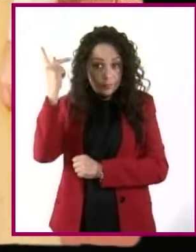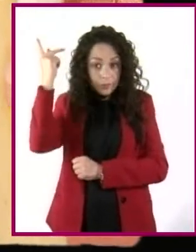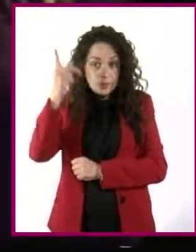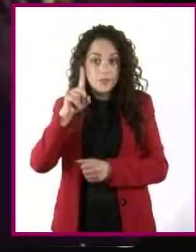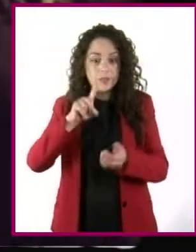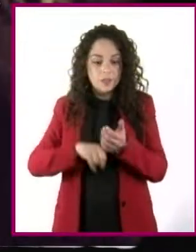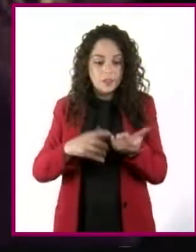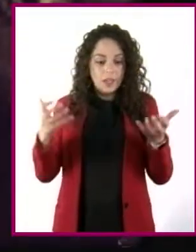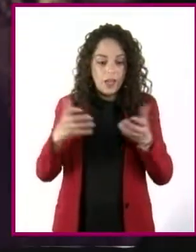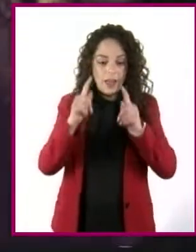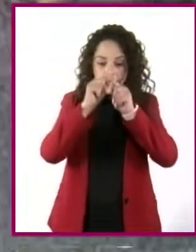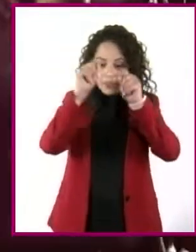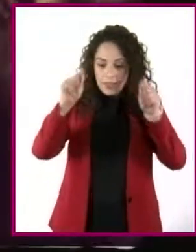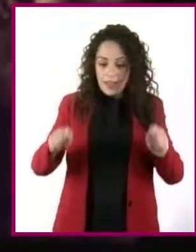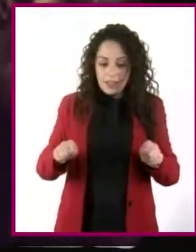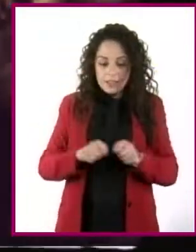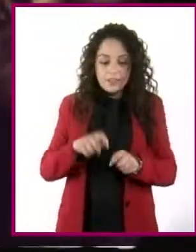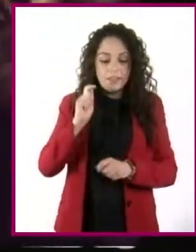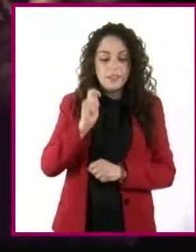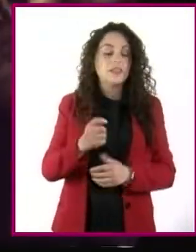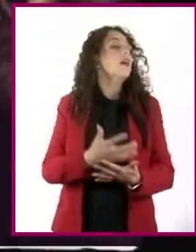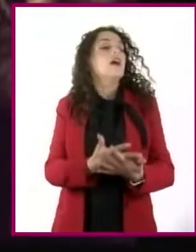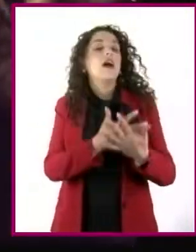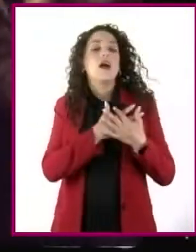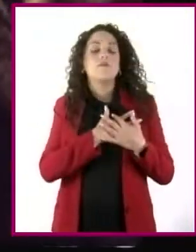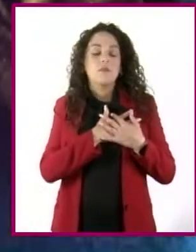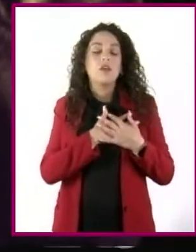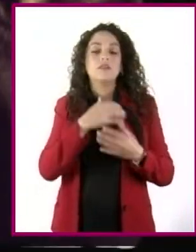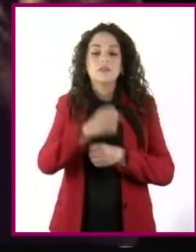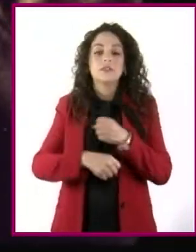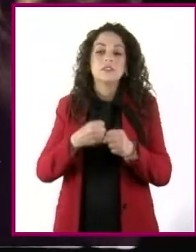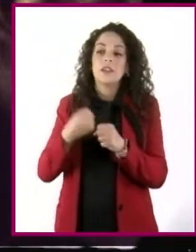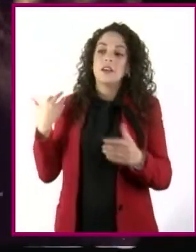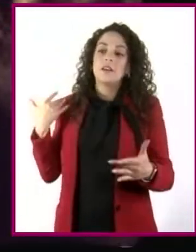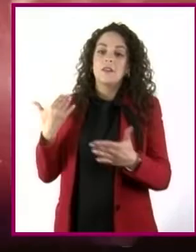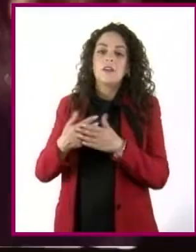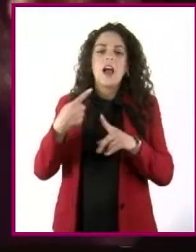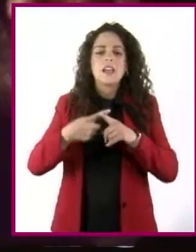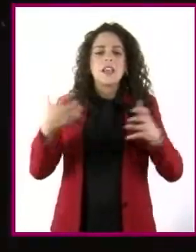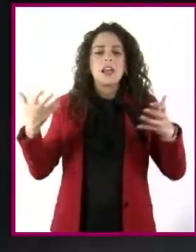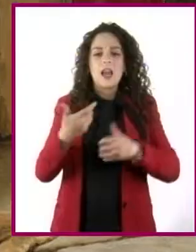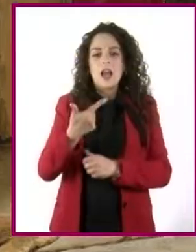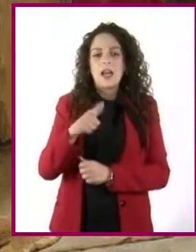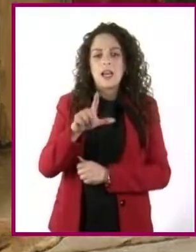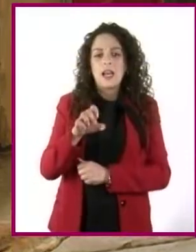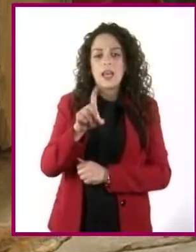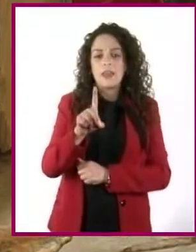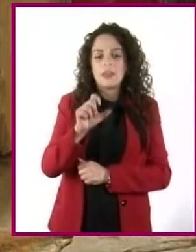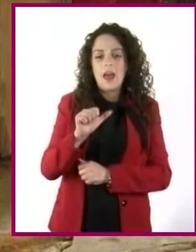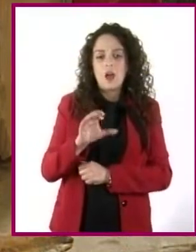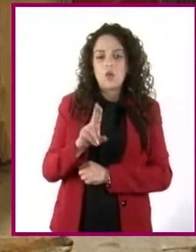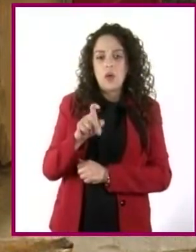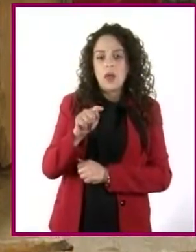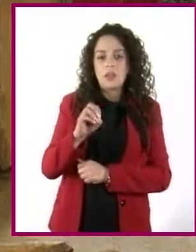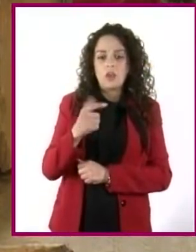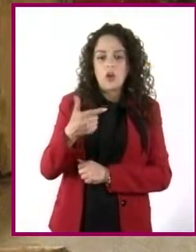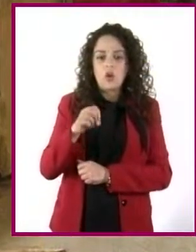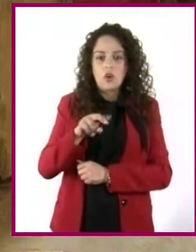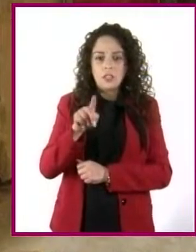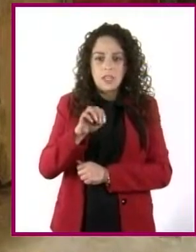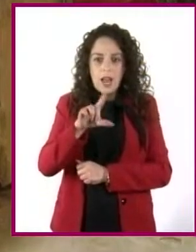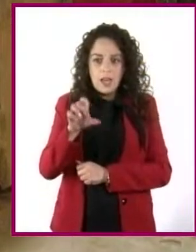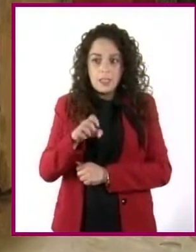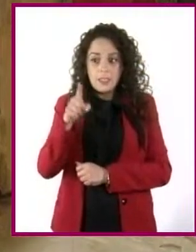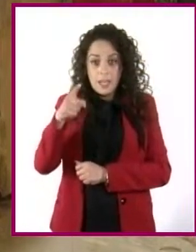doctoral El amor a lo largo de la historia, de Glenda Cuetos González. Entre tanto, el